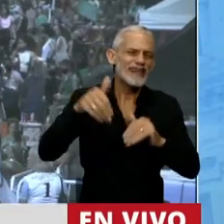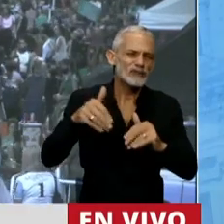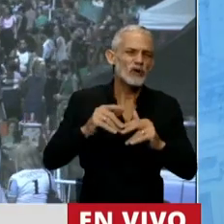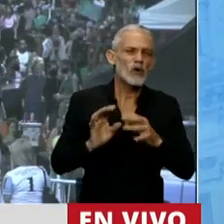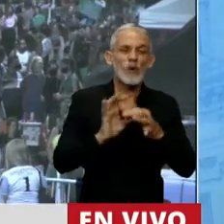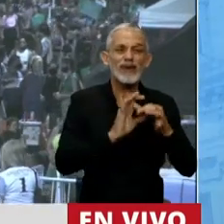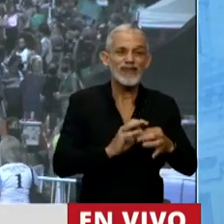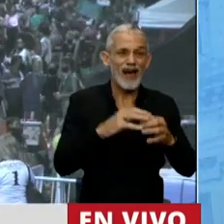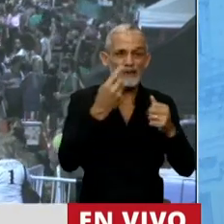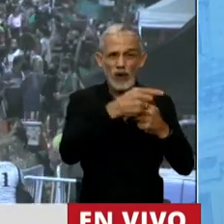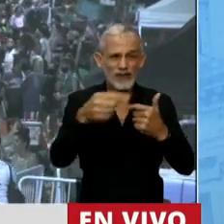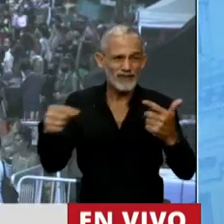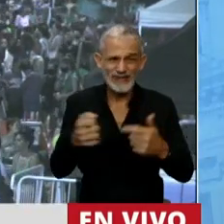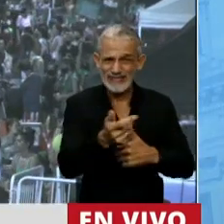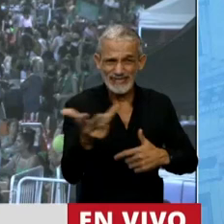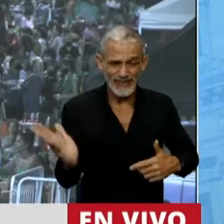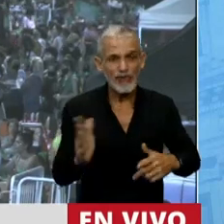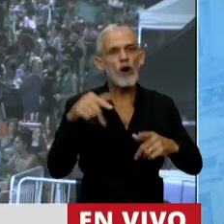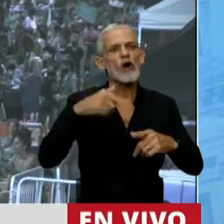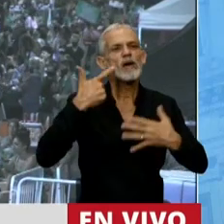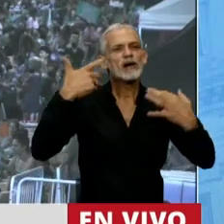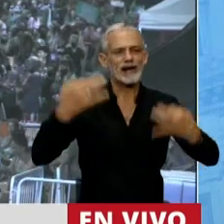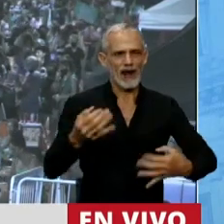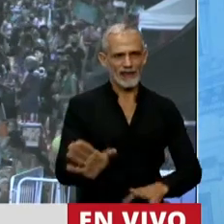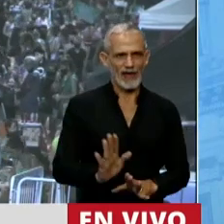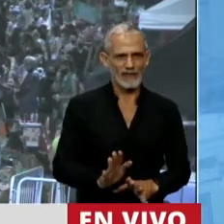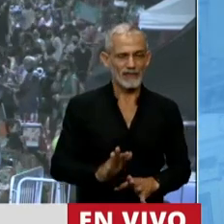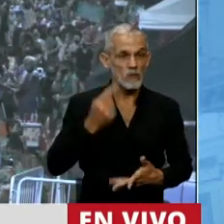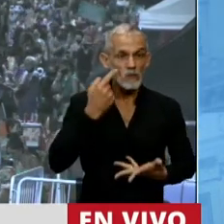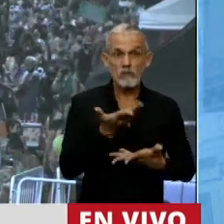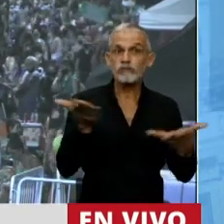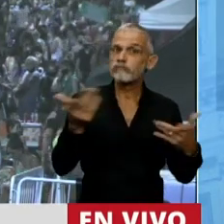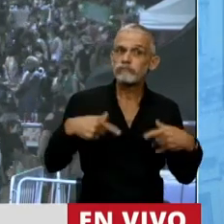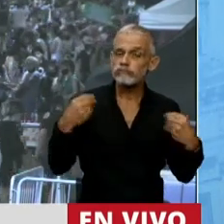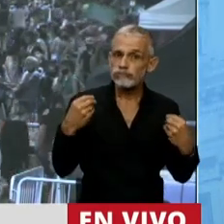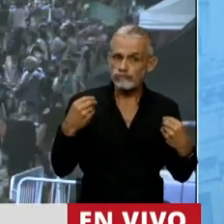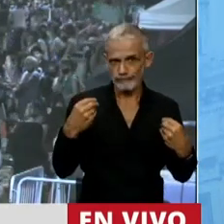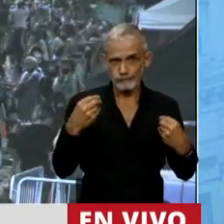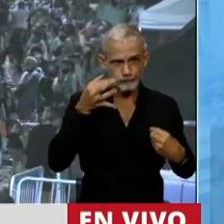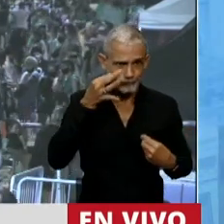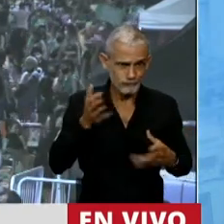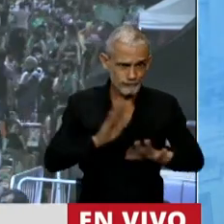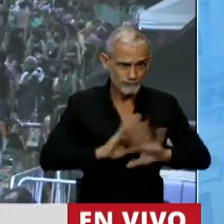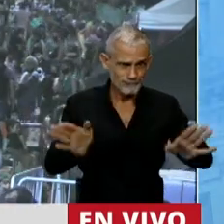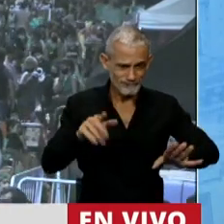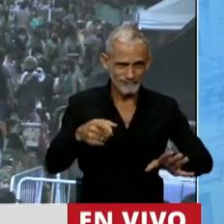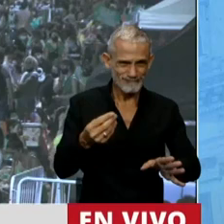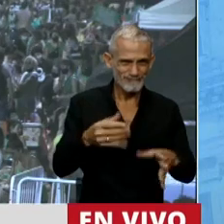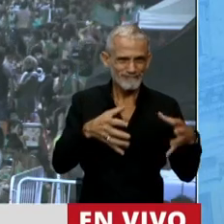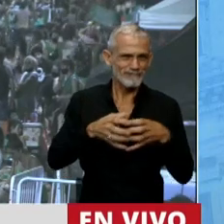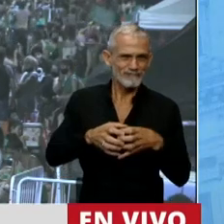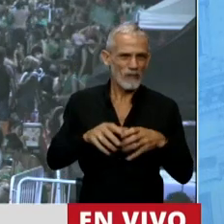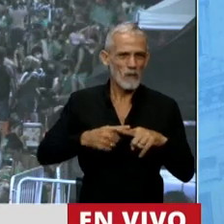unidad en la diversidad, hoy sea una realidad, y la muestra más elocuente lo tenemos en nuestro